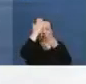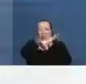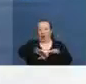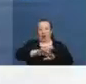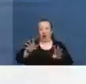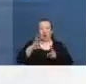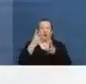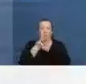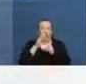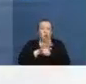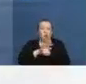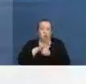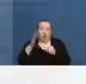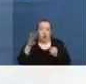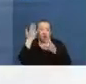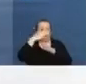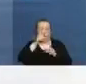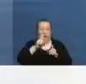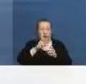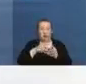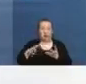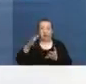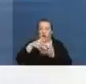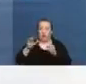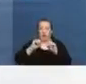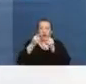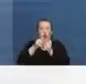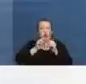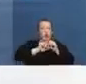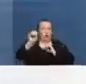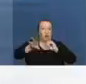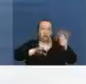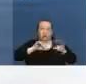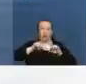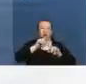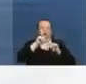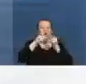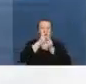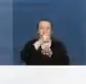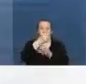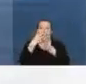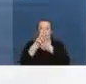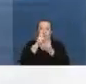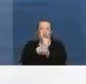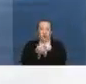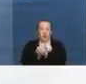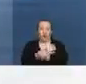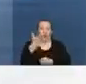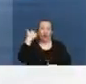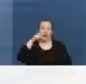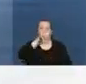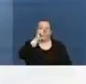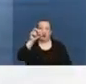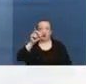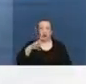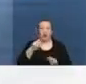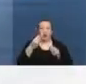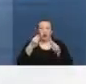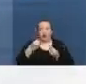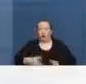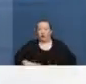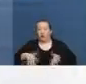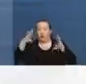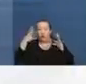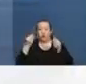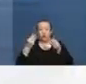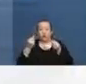estacionamiento que era cien por ciento cuando llegue el doble tener la versión moliendo creo que era para el 300 presos y termina mil heladeros en